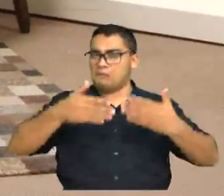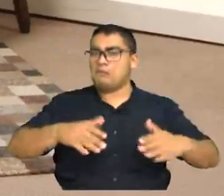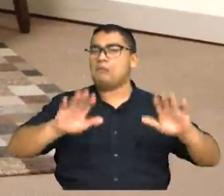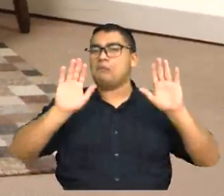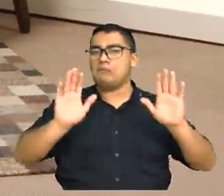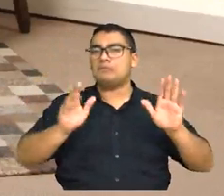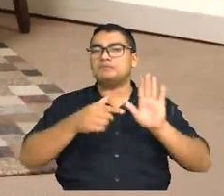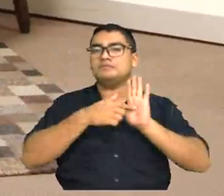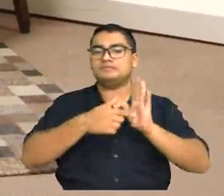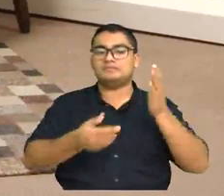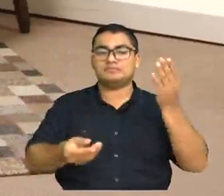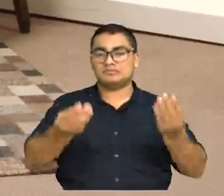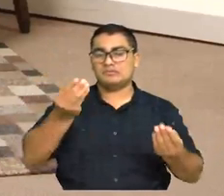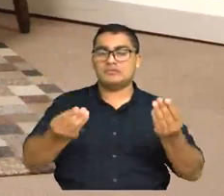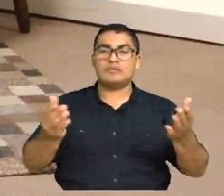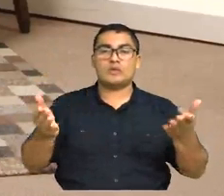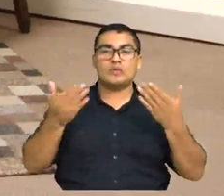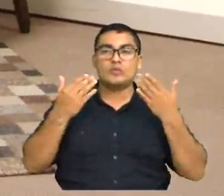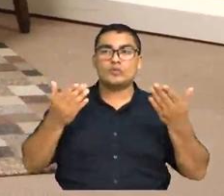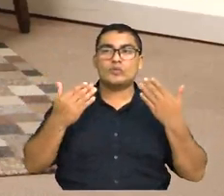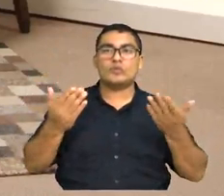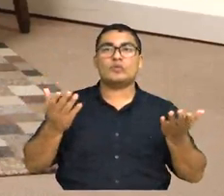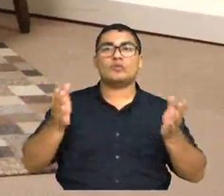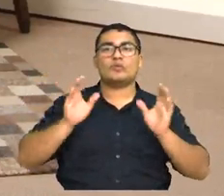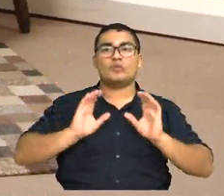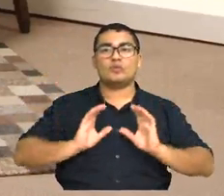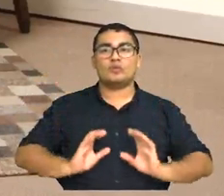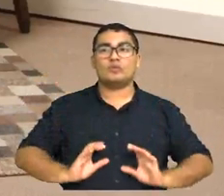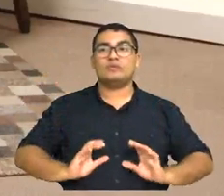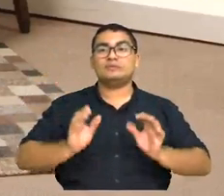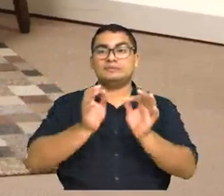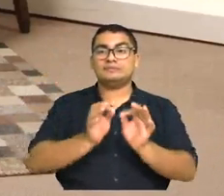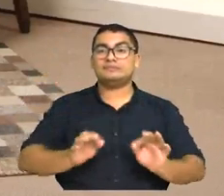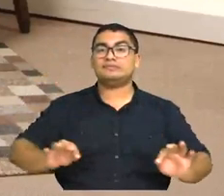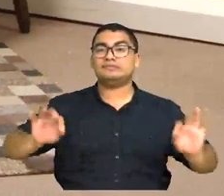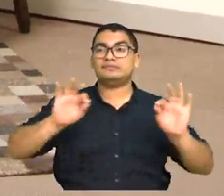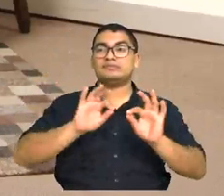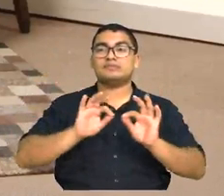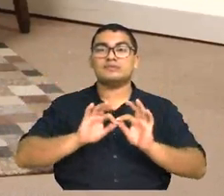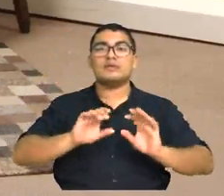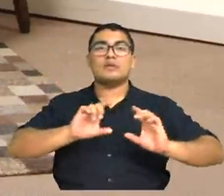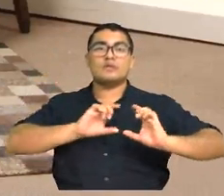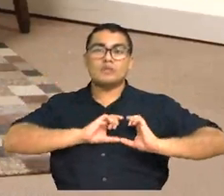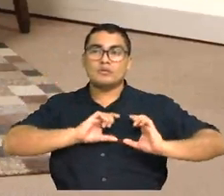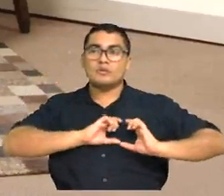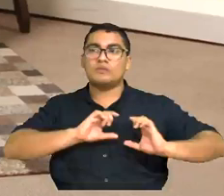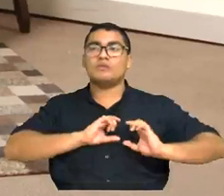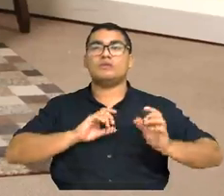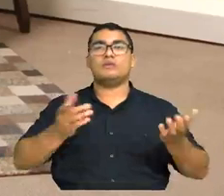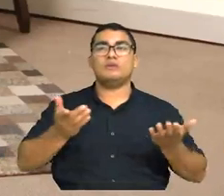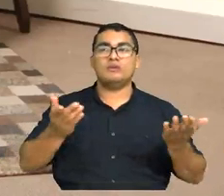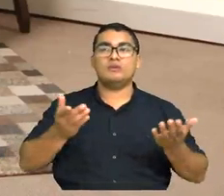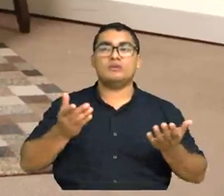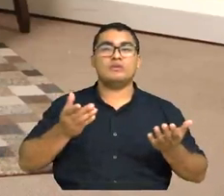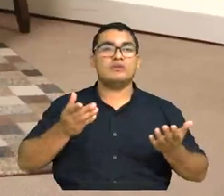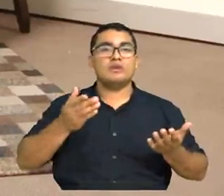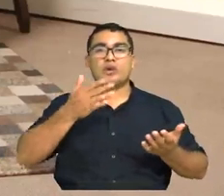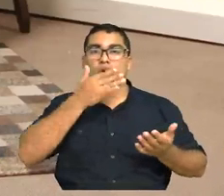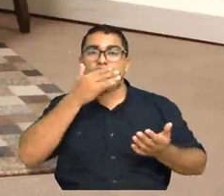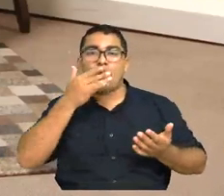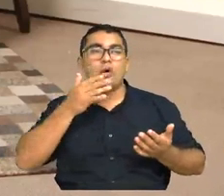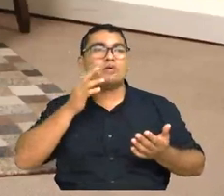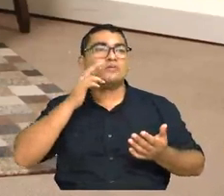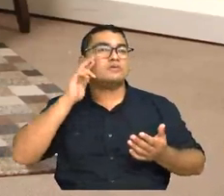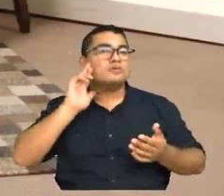de la temperatura que esté el cuerpo. Las principales y las básicas siempre son las palpitaciones, la agitación, el rubor en